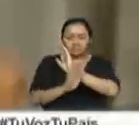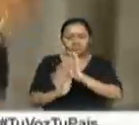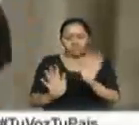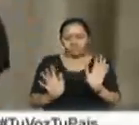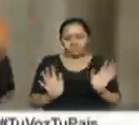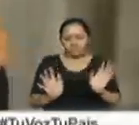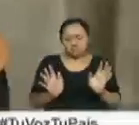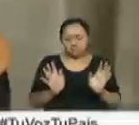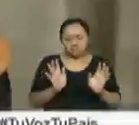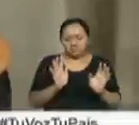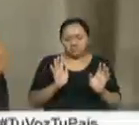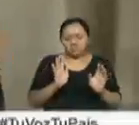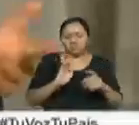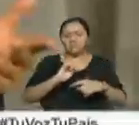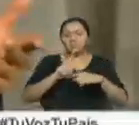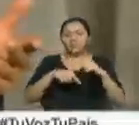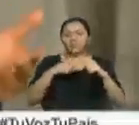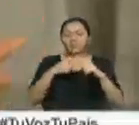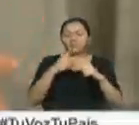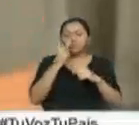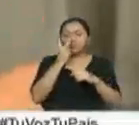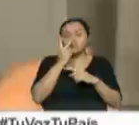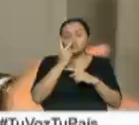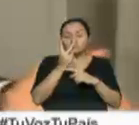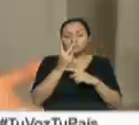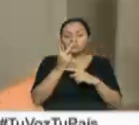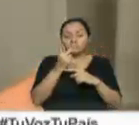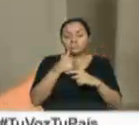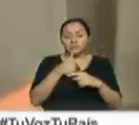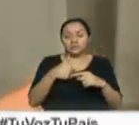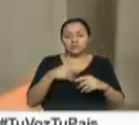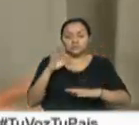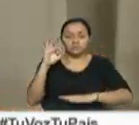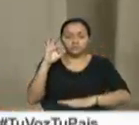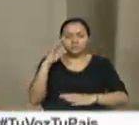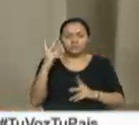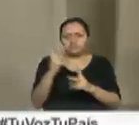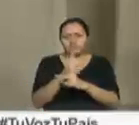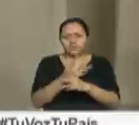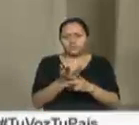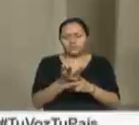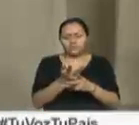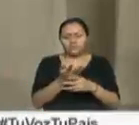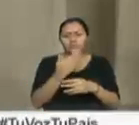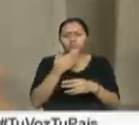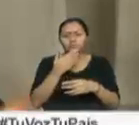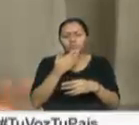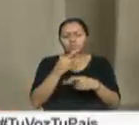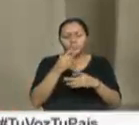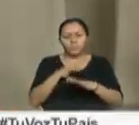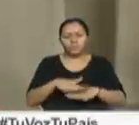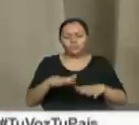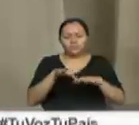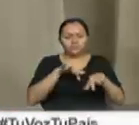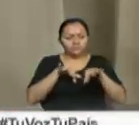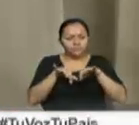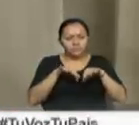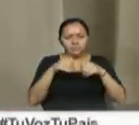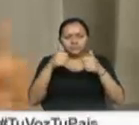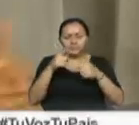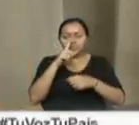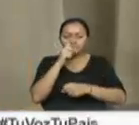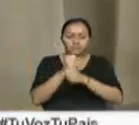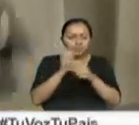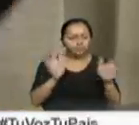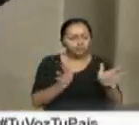fiscales, más aún si eres un dignatario de elección popular. ¿Cómo puedes decirle a tu pueblo que quieres generar empleo, que